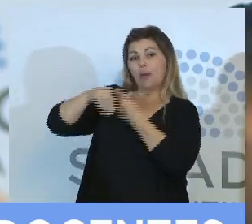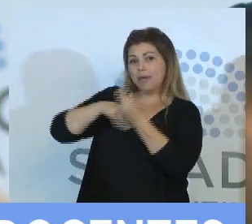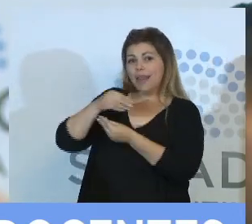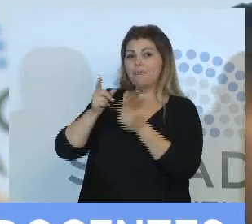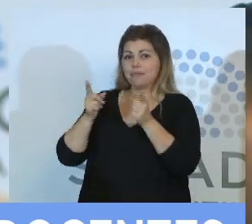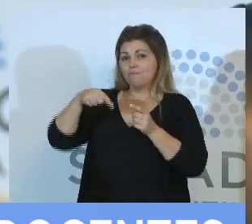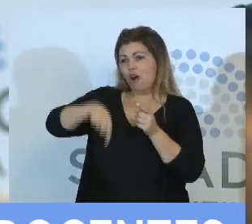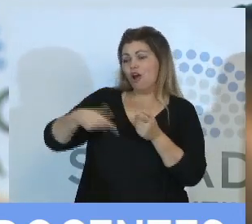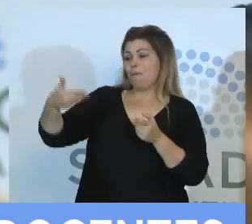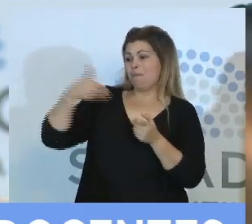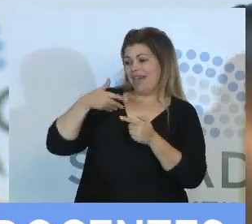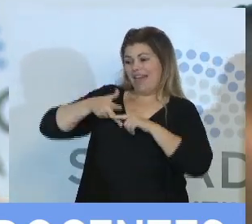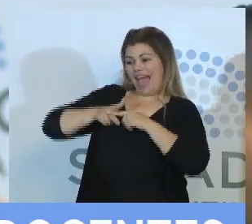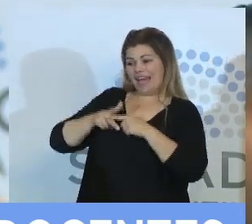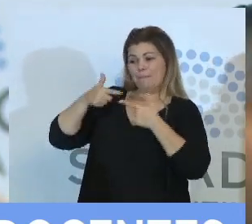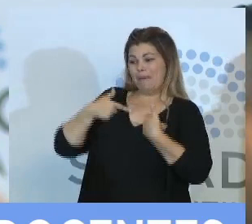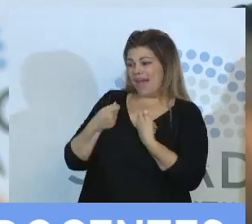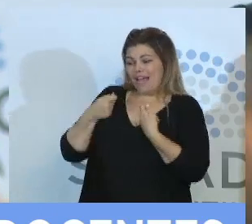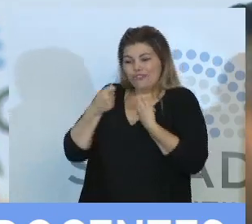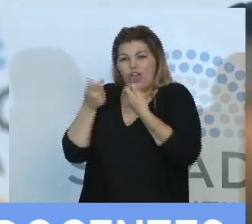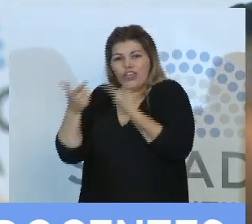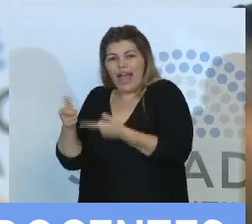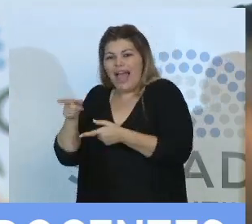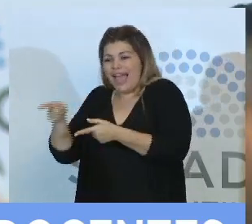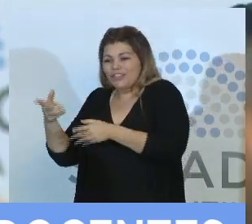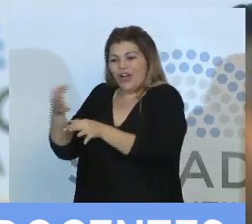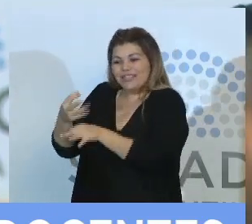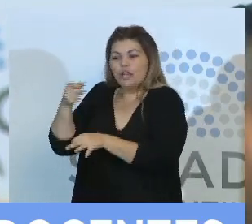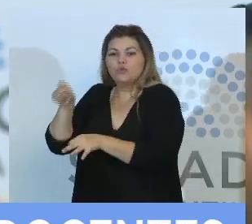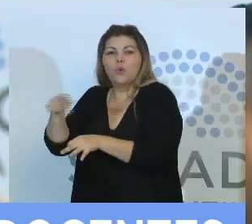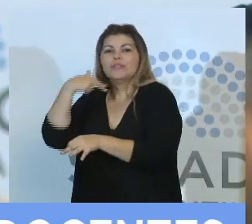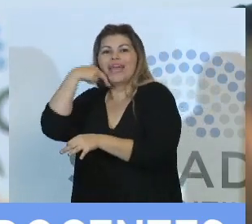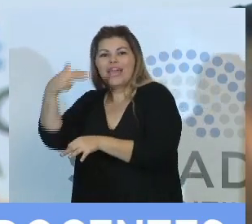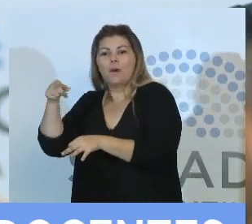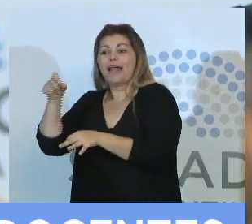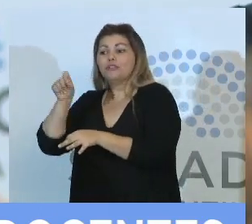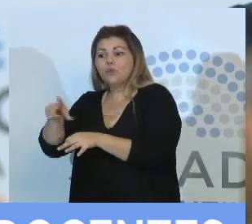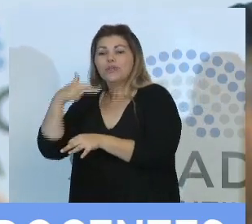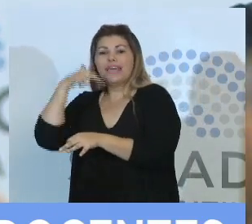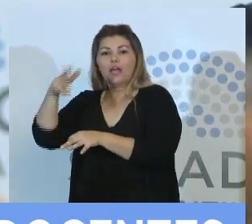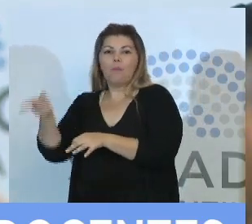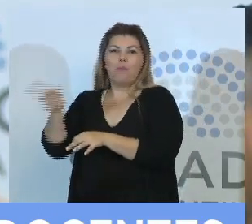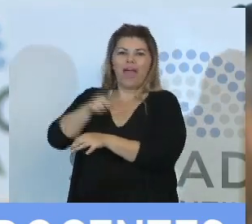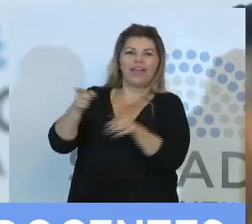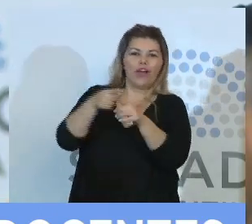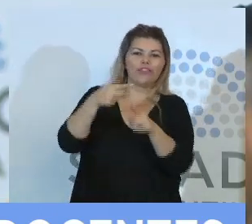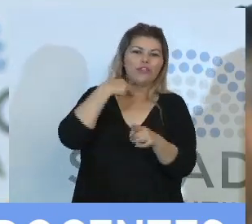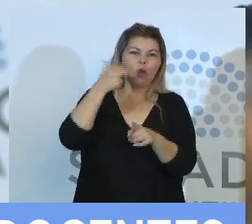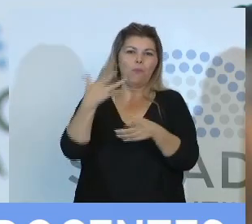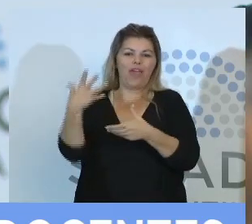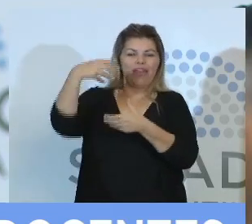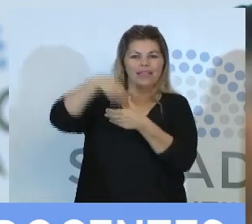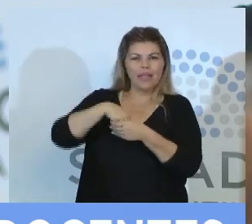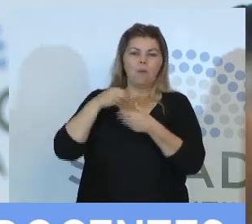en día herramientas para darle a sus hijos, para que sus hijos puedan compartir el día con Luca, puedan integrarlo, puedan